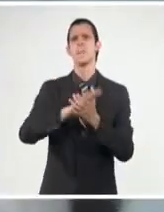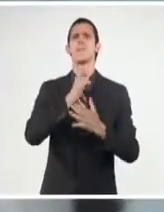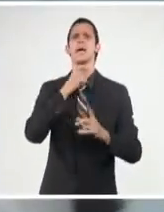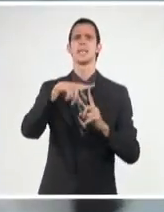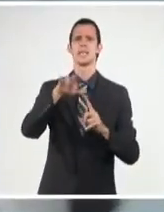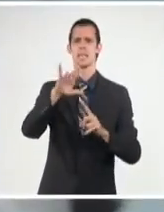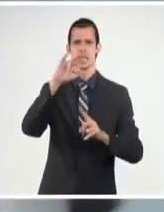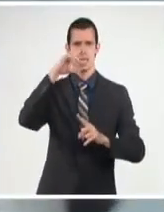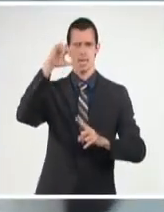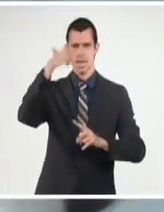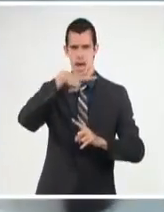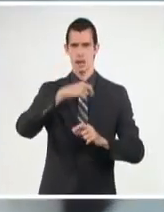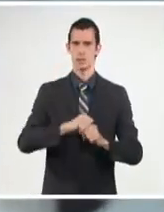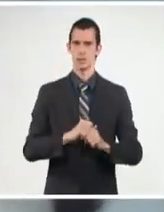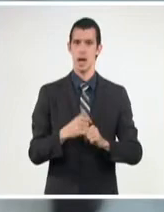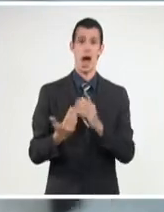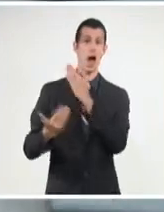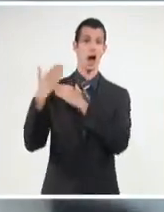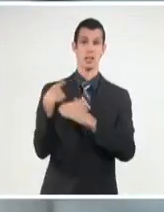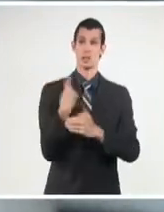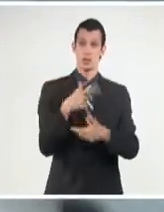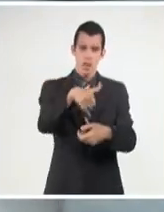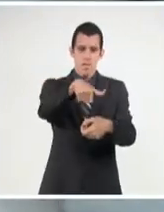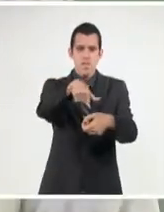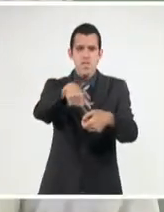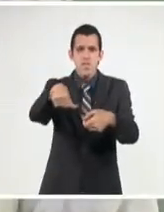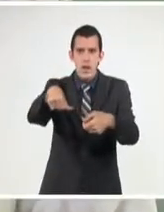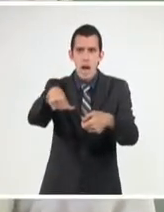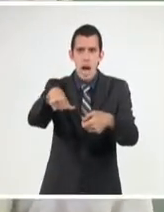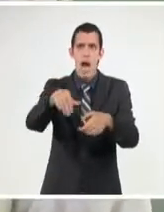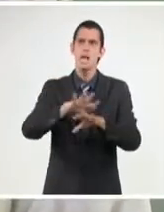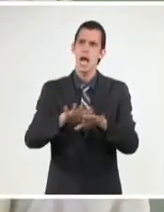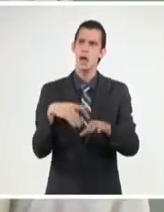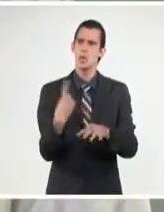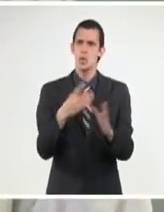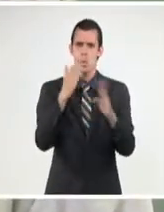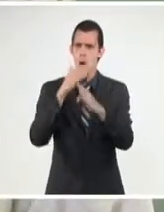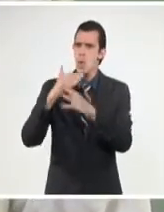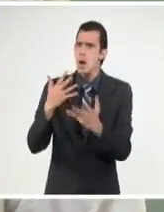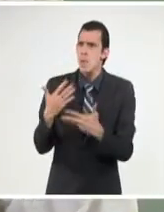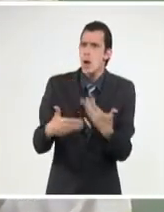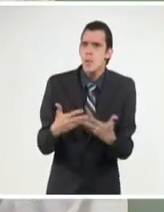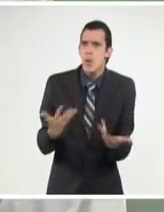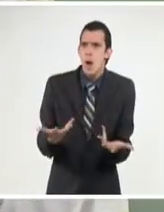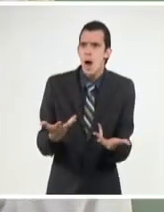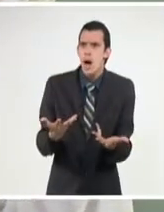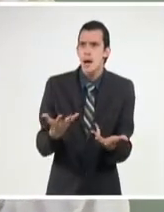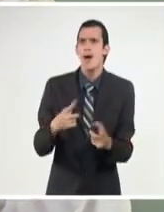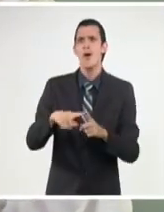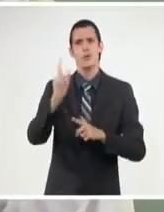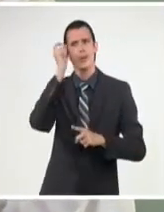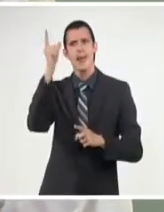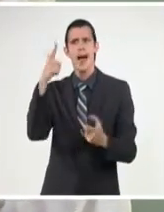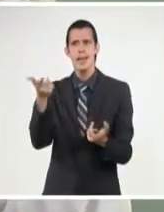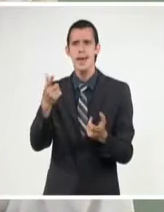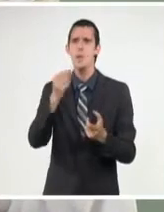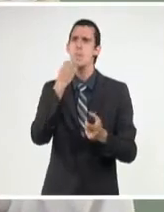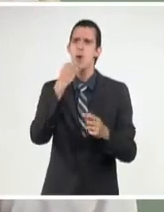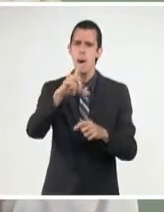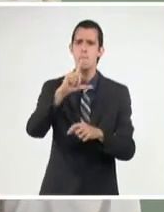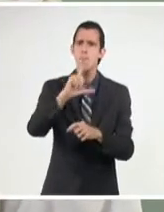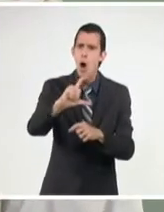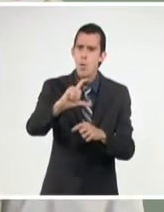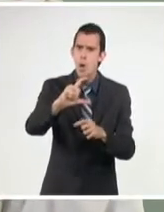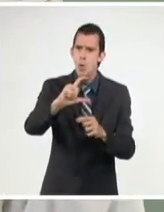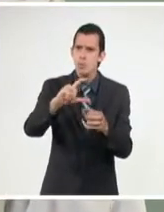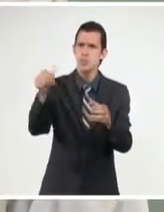CEMEC, y nos autorizó la fabricación en frasco, en 25 gramos igual, y además logramos